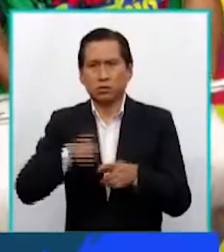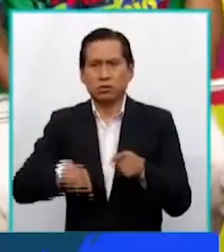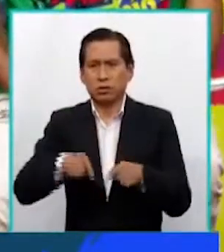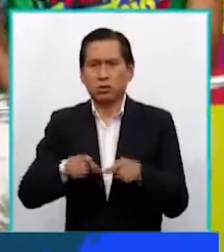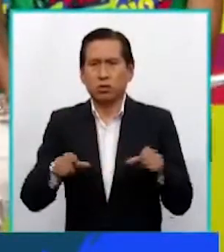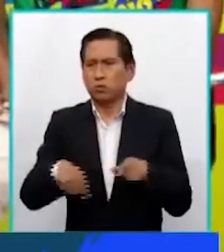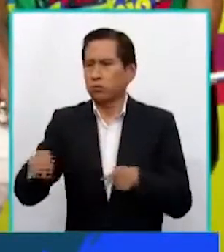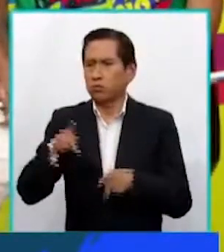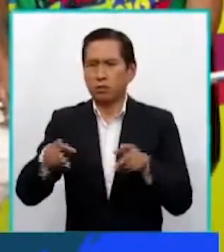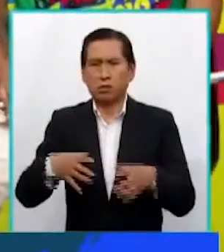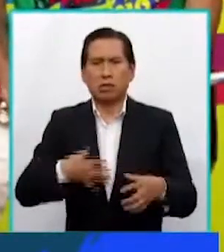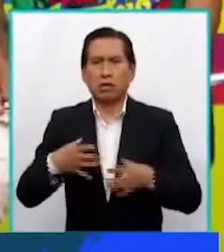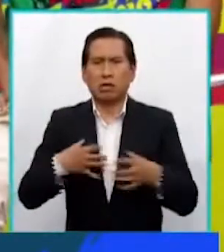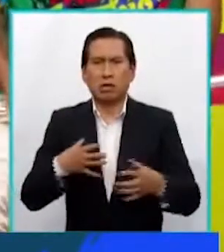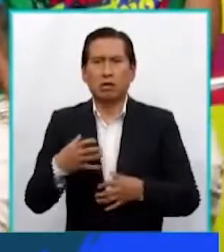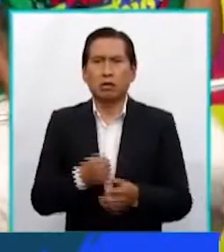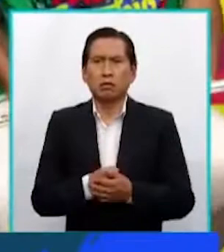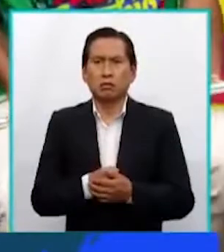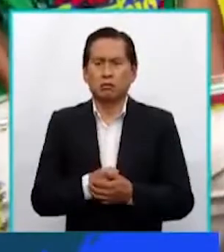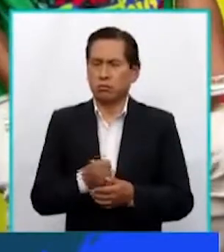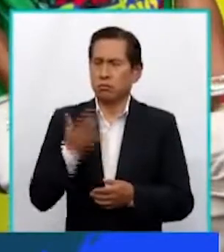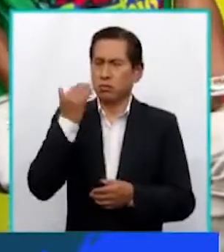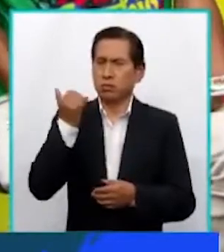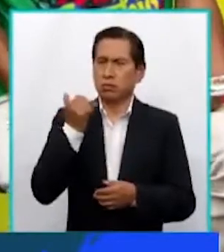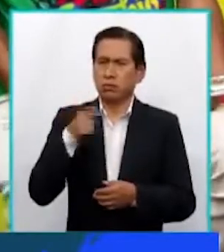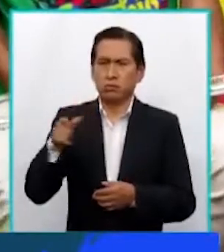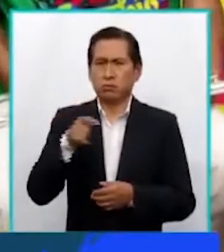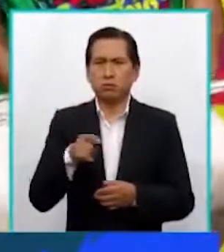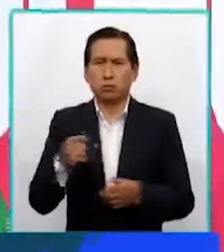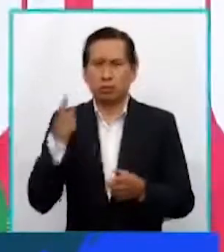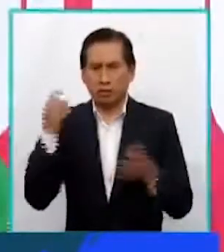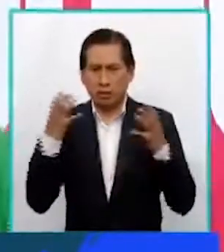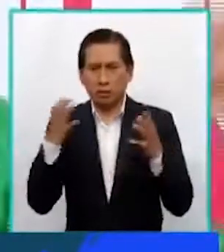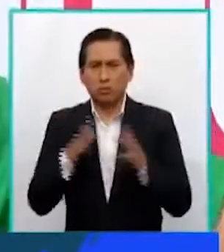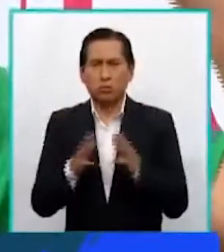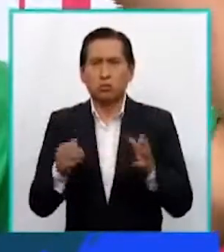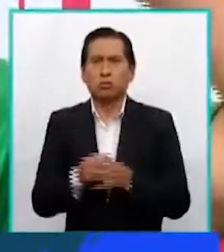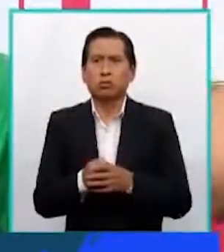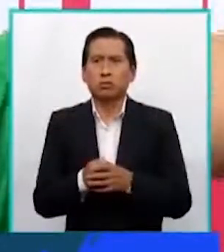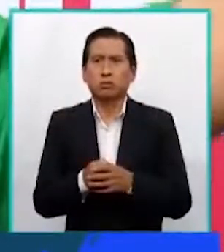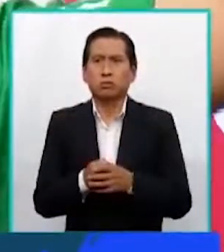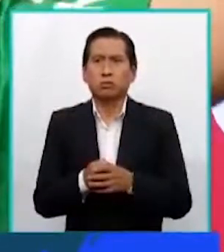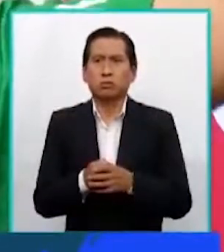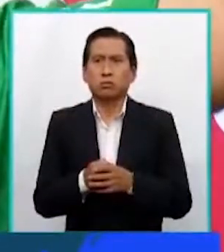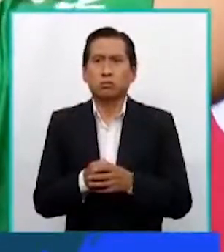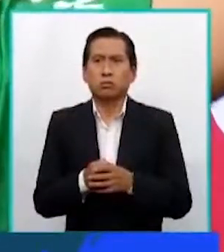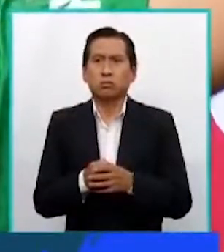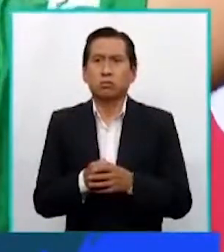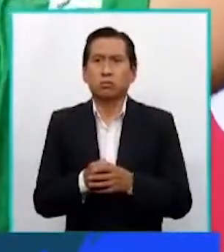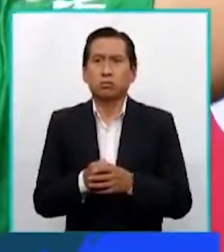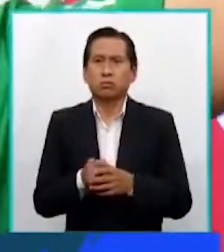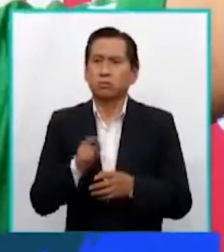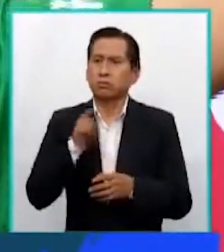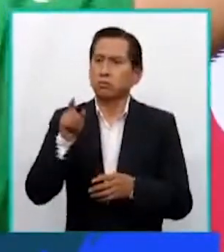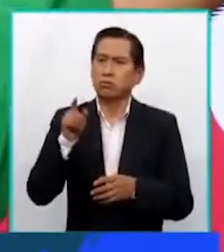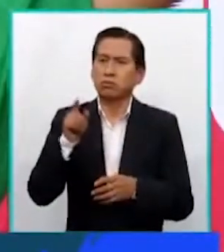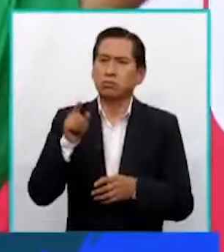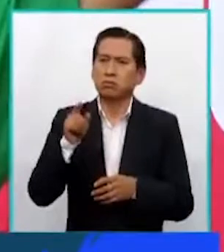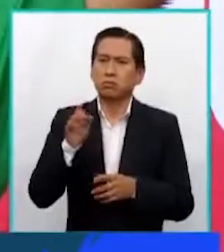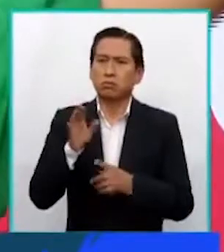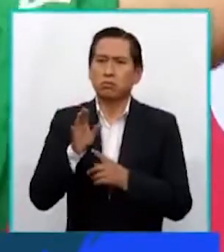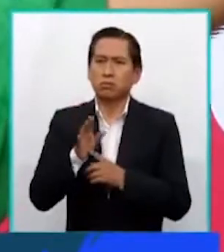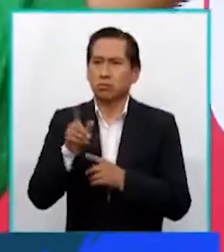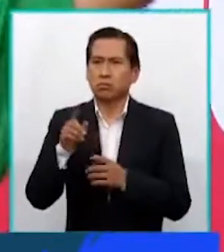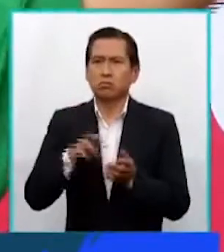tocar aquí, la gente se molesta. ¿Por qué, disculpe? Porque hace mucho ruido. Y ahí un medio súper amarillista poniendo así